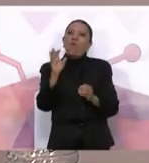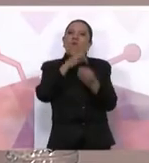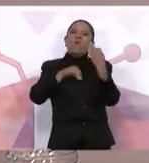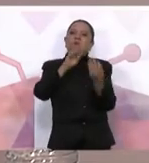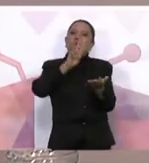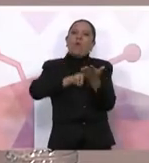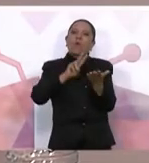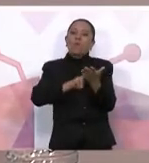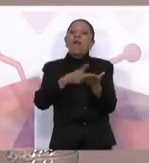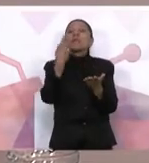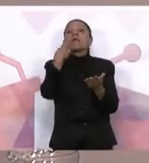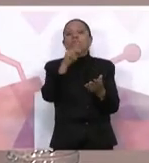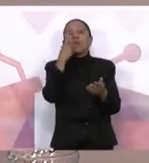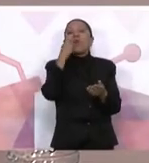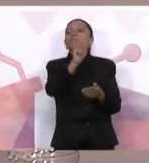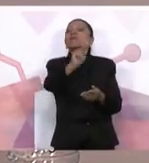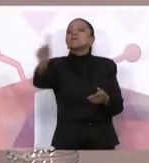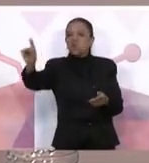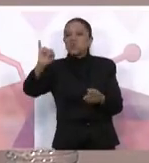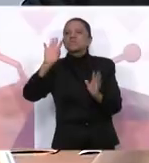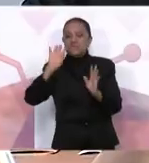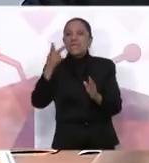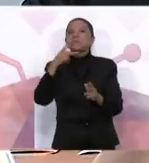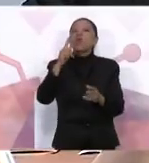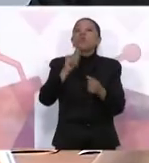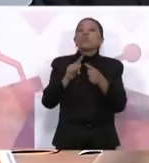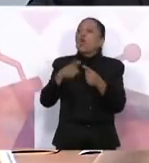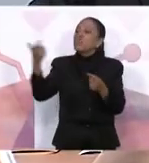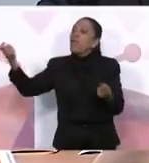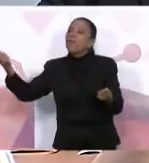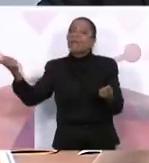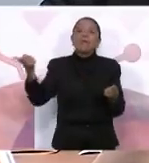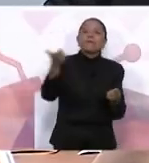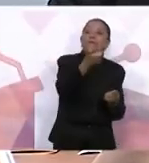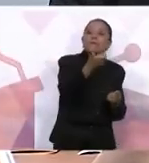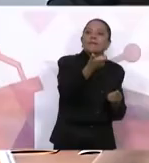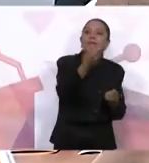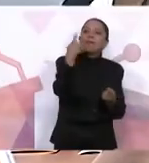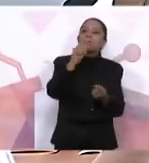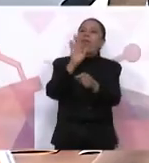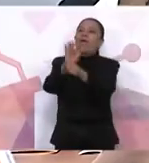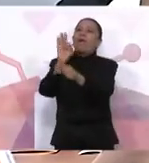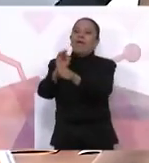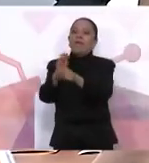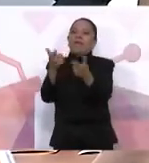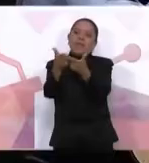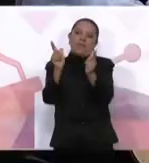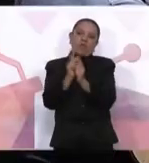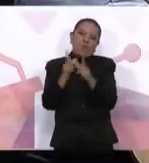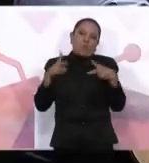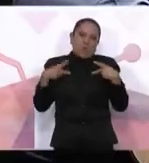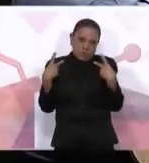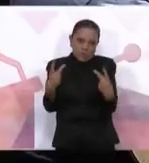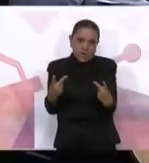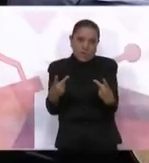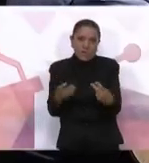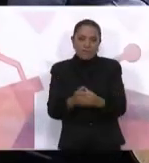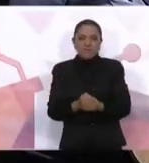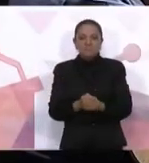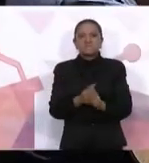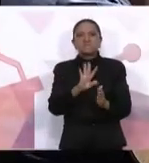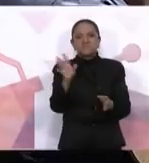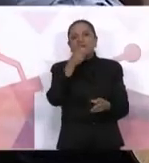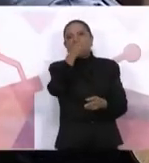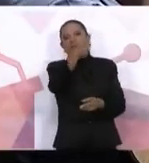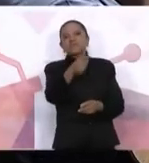lo y beneficiar a grupos vulnerables bien tiene tiempo restante alguien más desea la réplica primero fidel demédicis alzó la mano y luego rodrigo gayosso